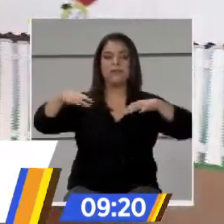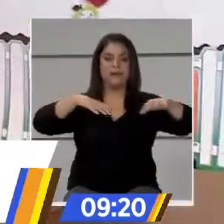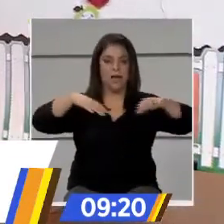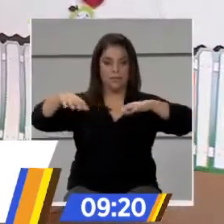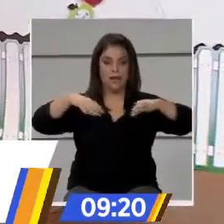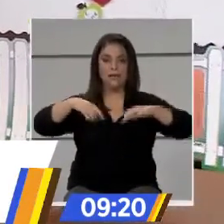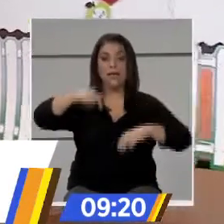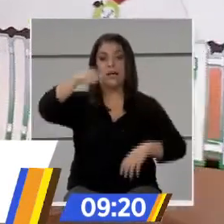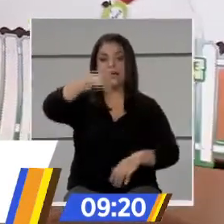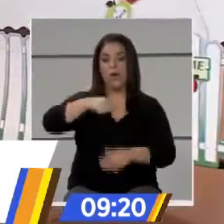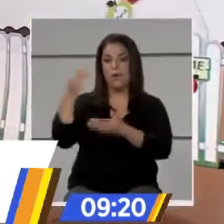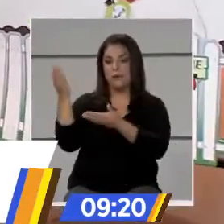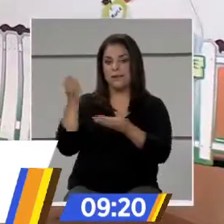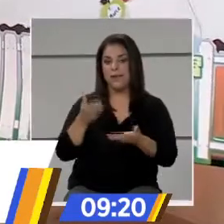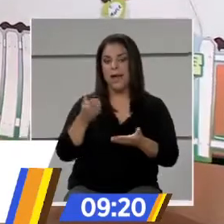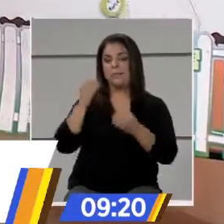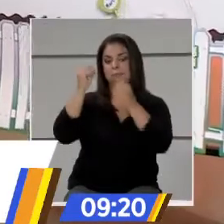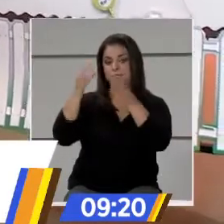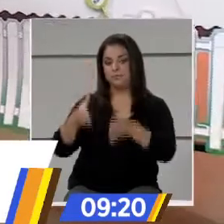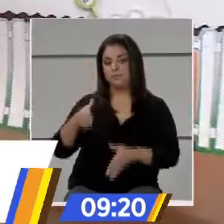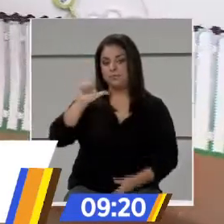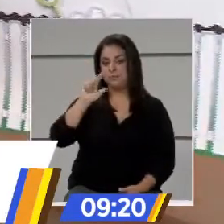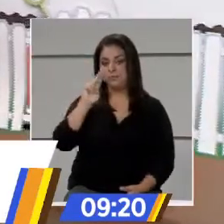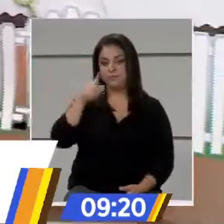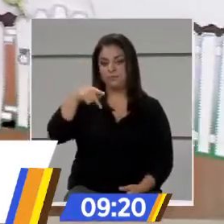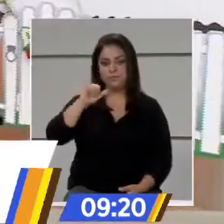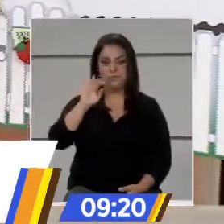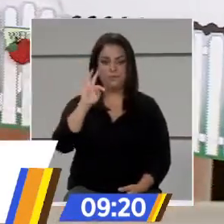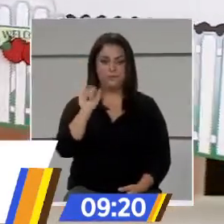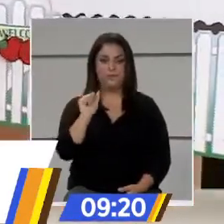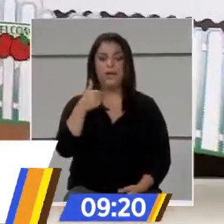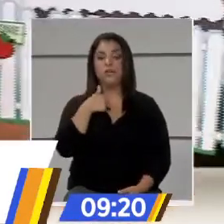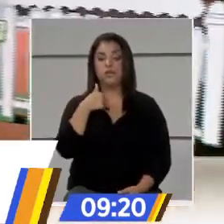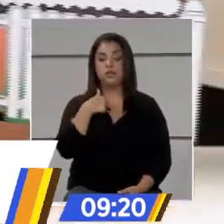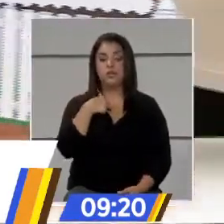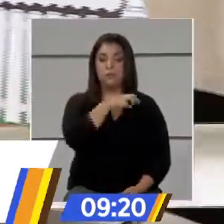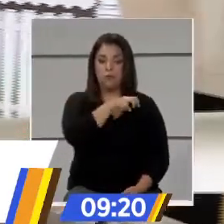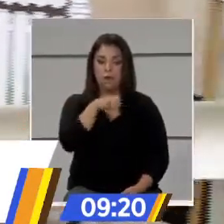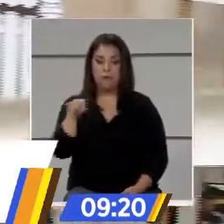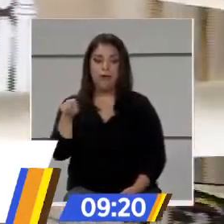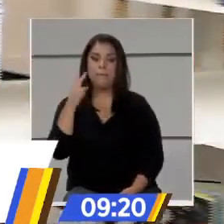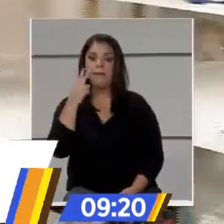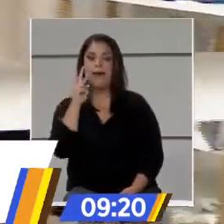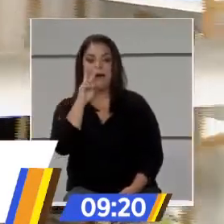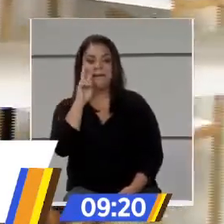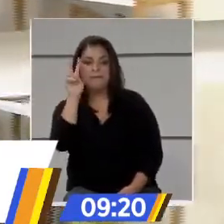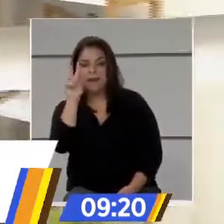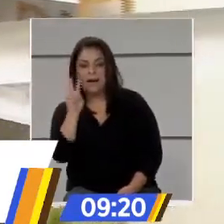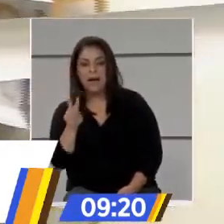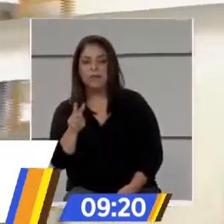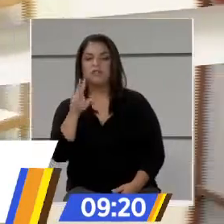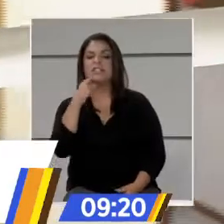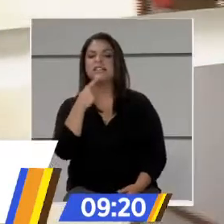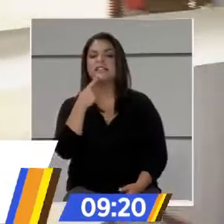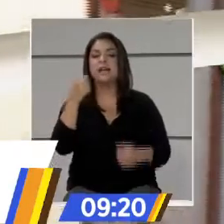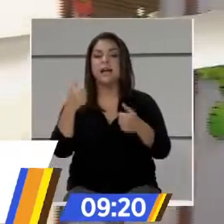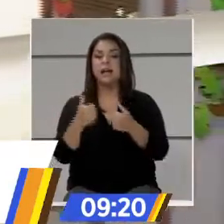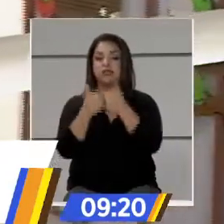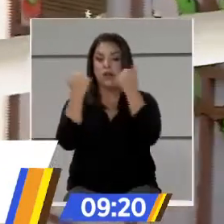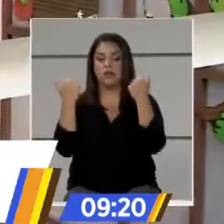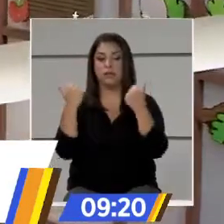hoy nos trae Lupita. Yo me voy a mover para acá para que podamos ver lo que dice el reto. Y el reto de